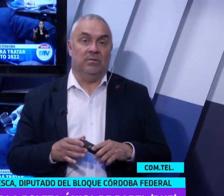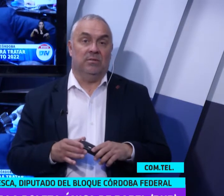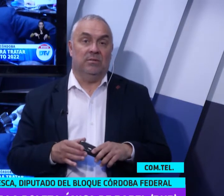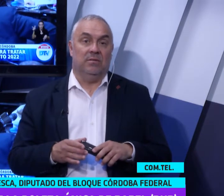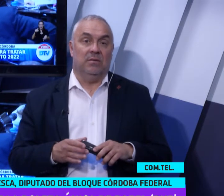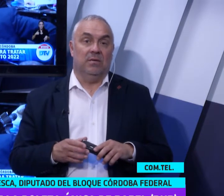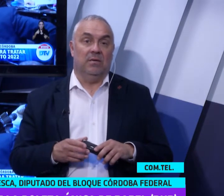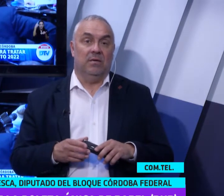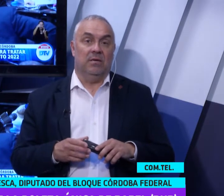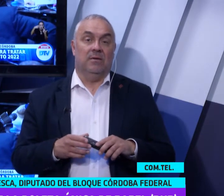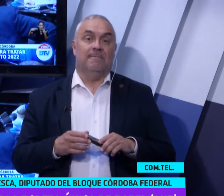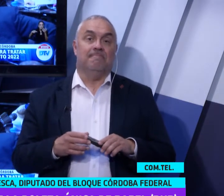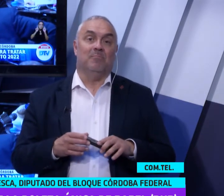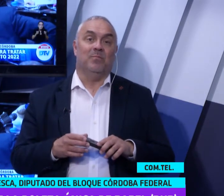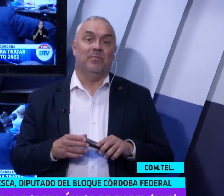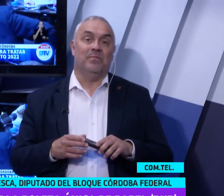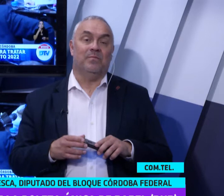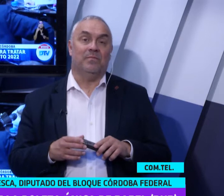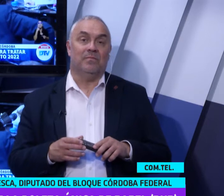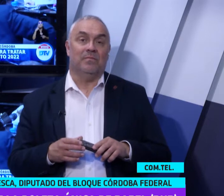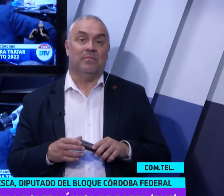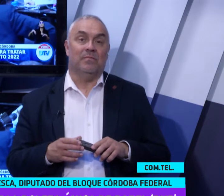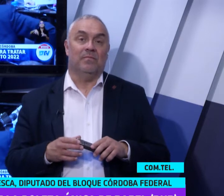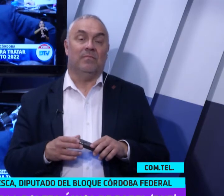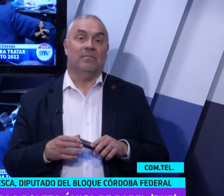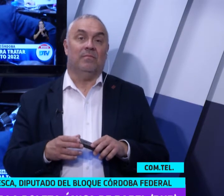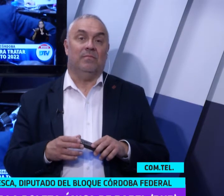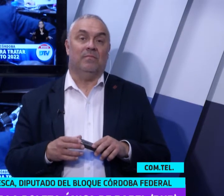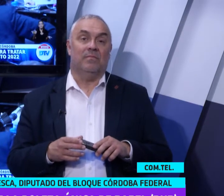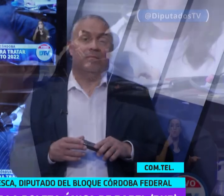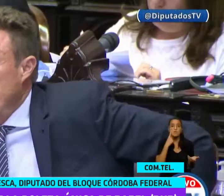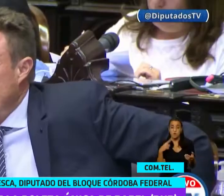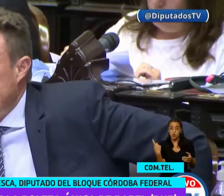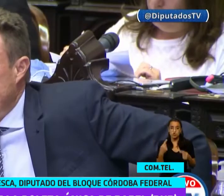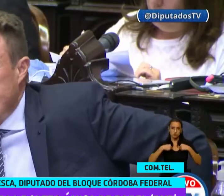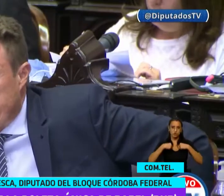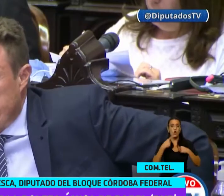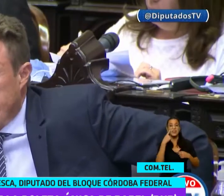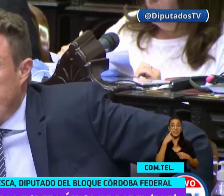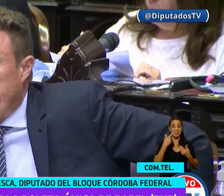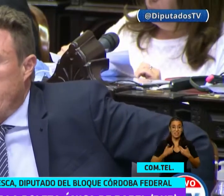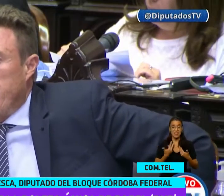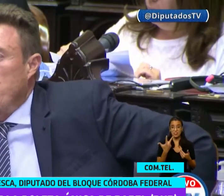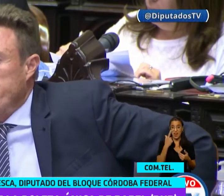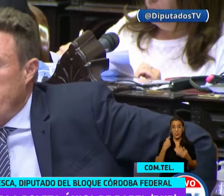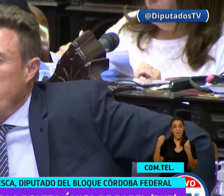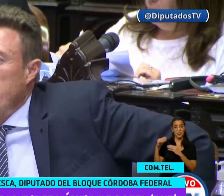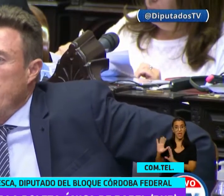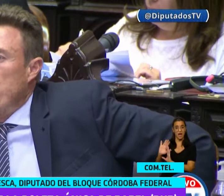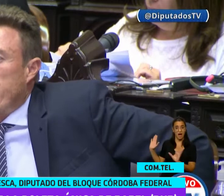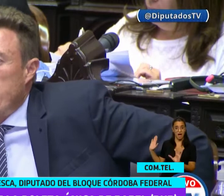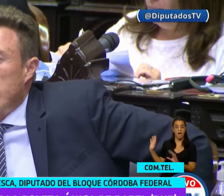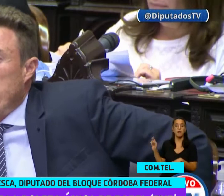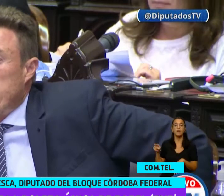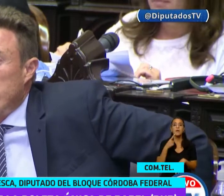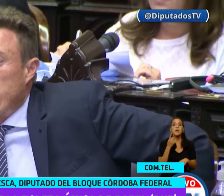junio. Mira, nosotros hoy ya tenemos dictamen, hemos presentado hoy a la